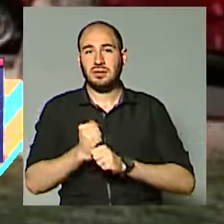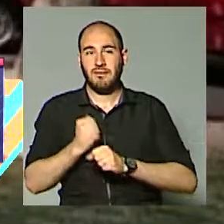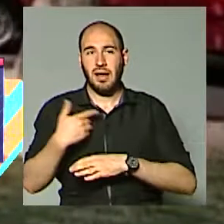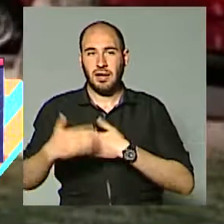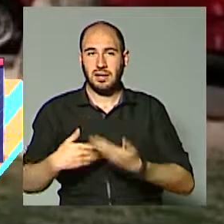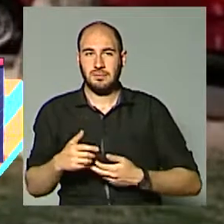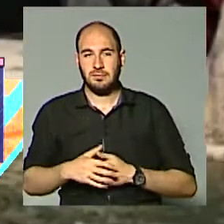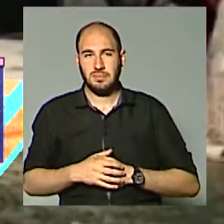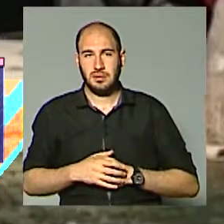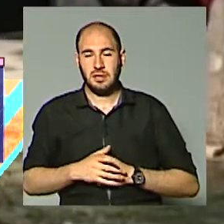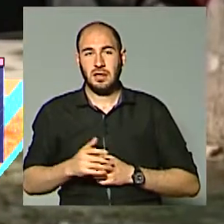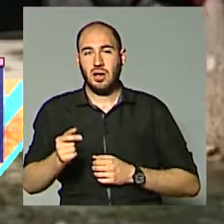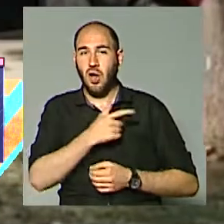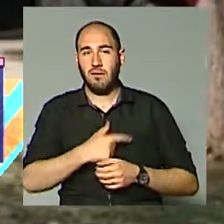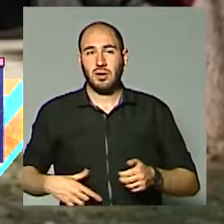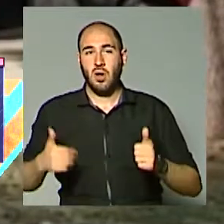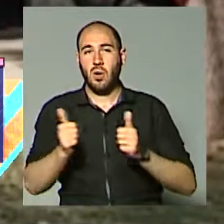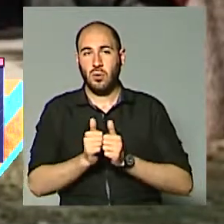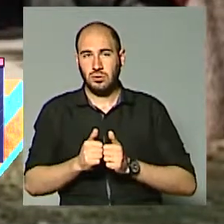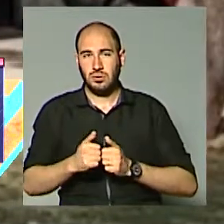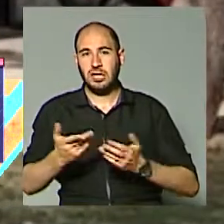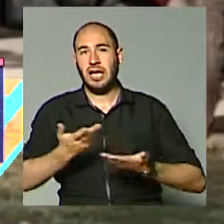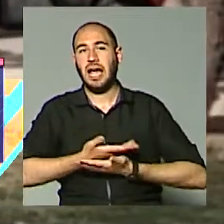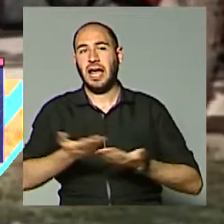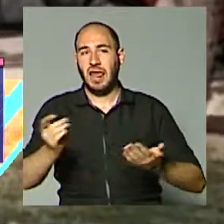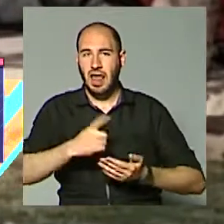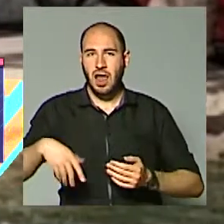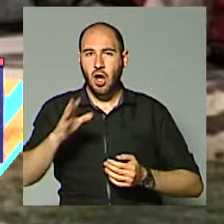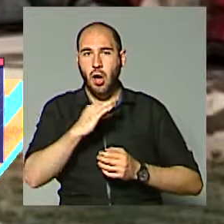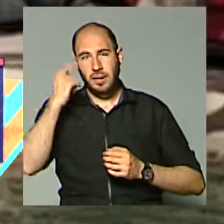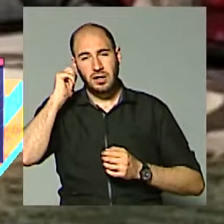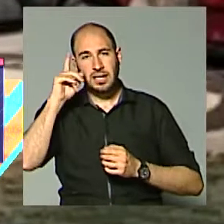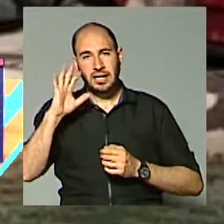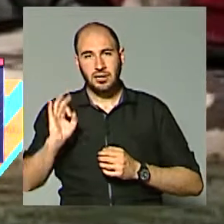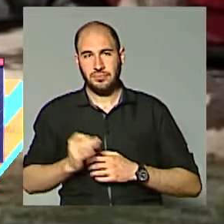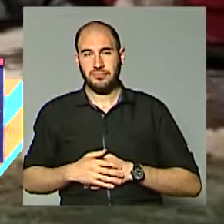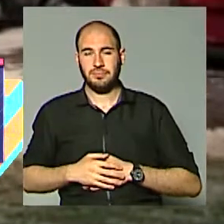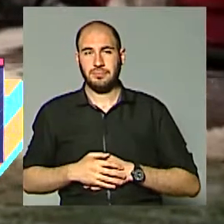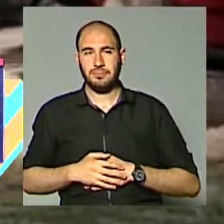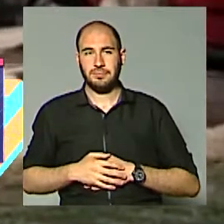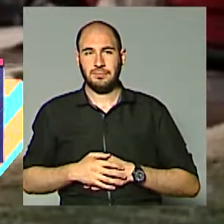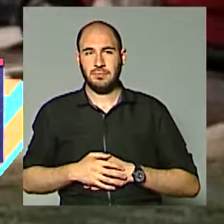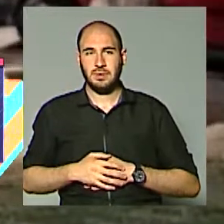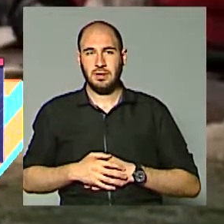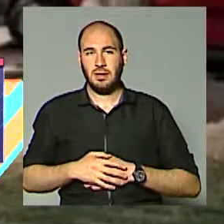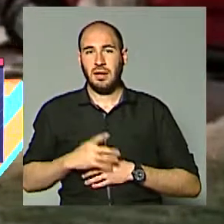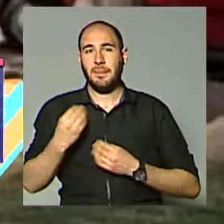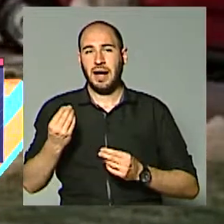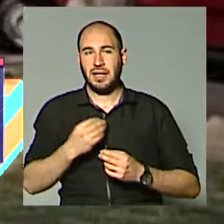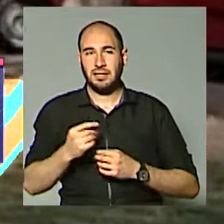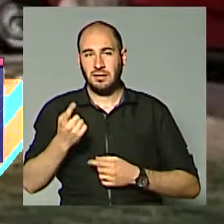trabajando en el Ejecutivo en la transversalización de la mirada de género, en lo posible para que